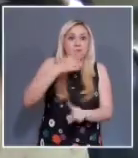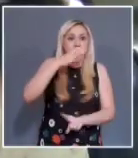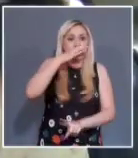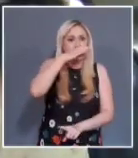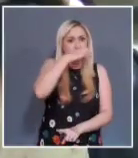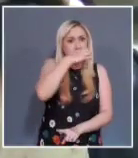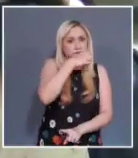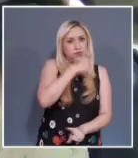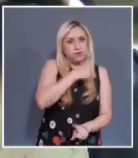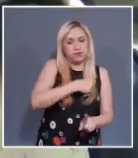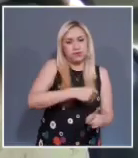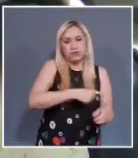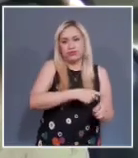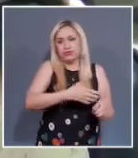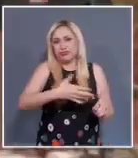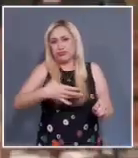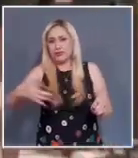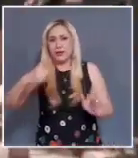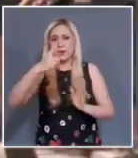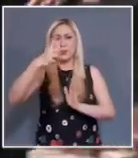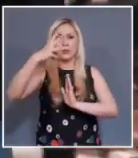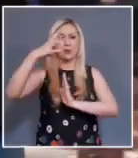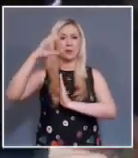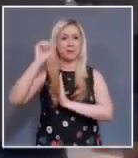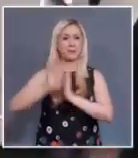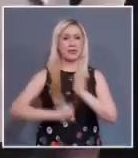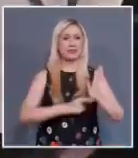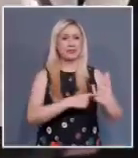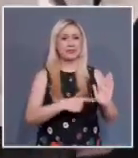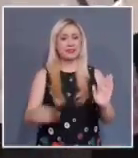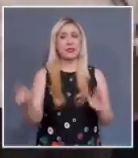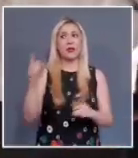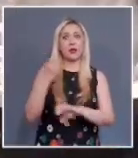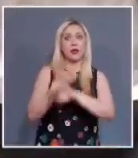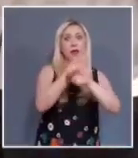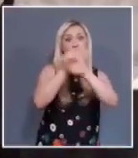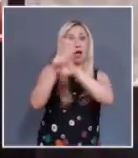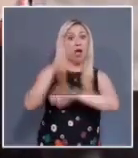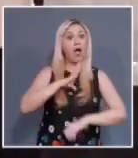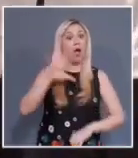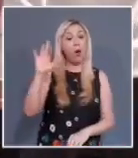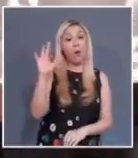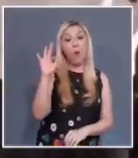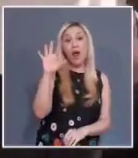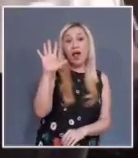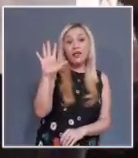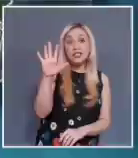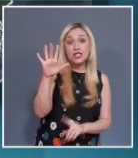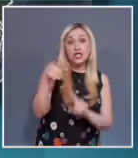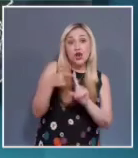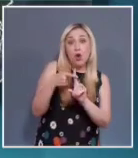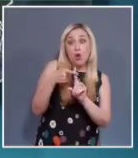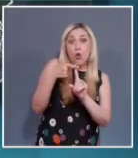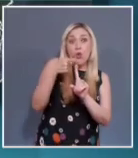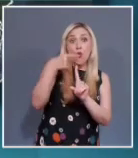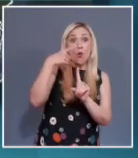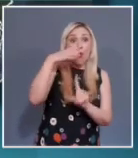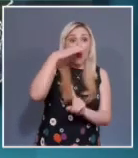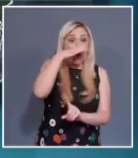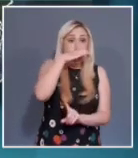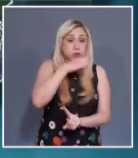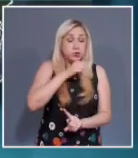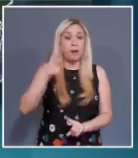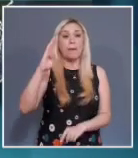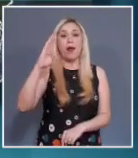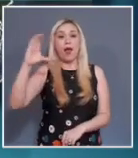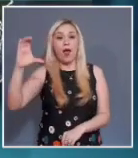22 estados que registran temperaturas de hasta 45 grados. entre ellos Baja California, Campeche, Chiapas,